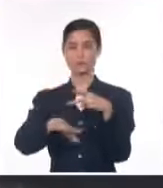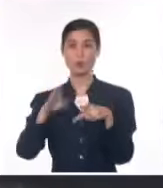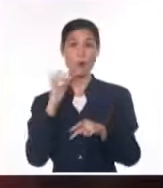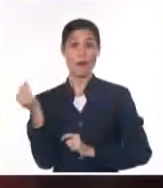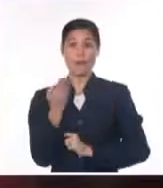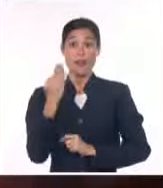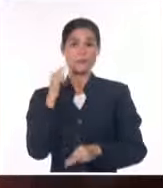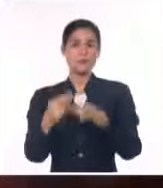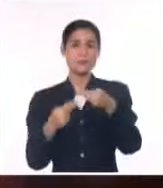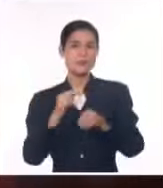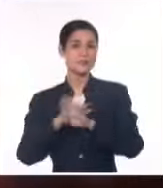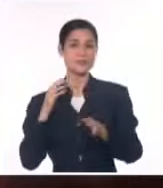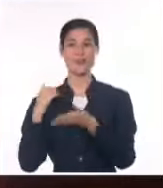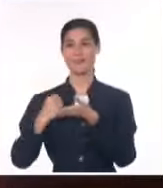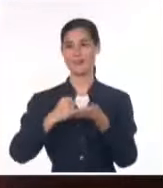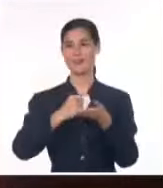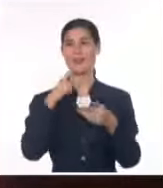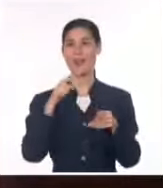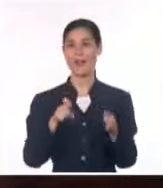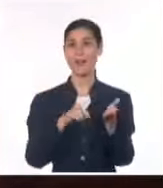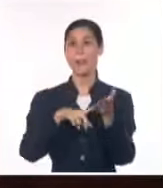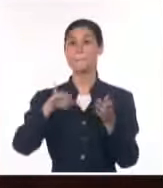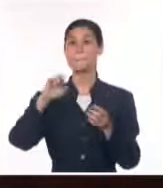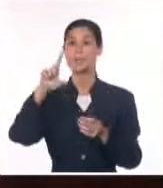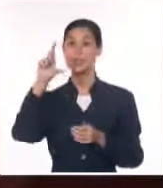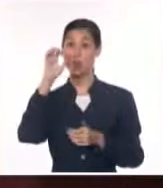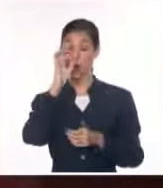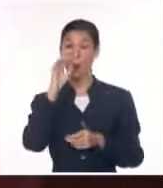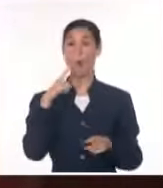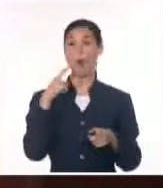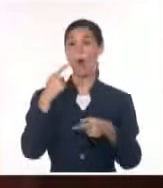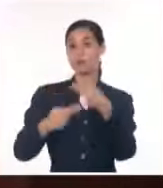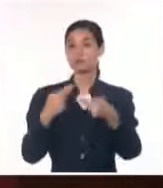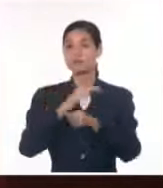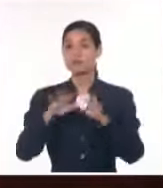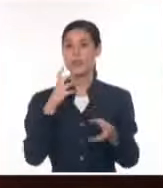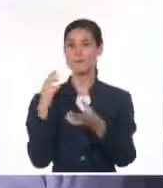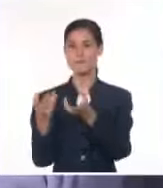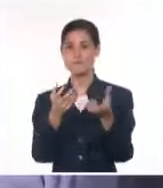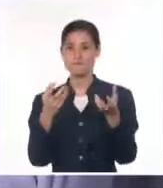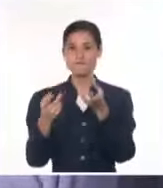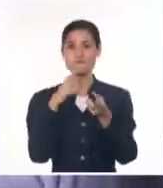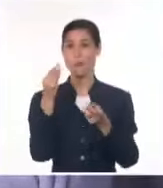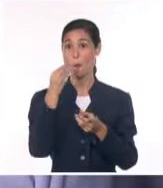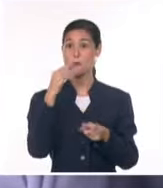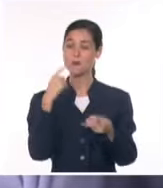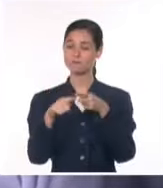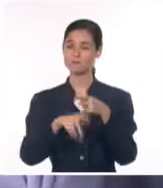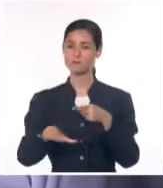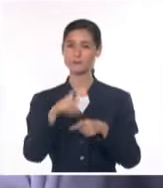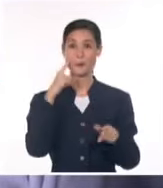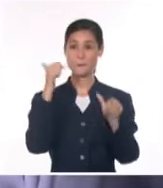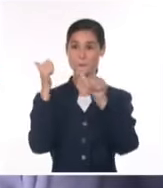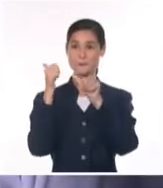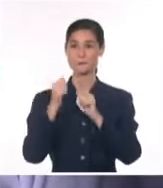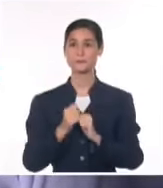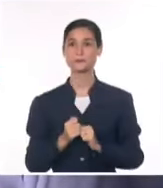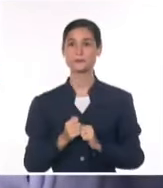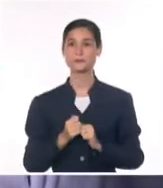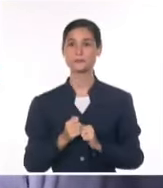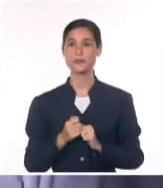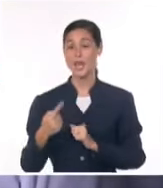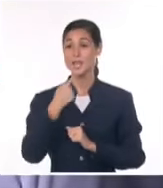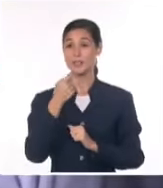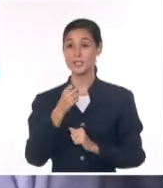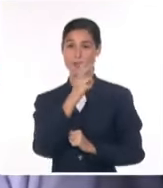hasta comunidades piloneras para brindar alimentos a los más vulnerables. Hay un líder del proyecto, AME, que